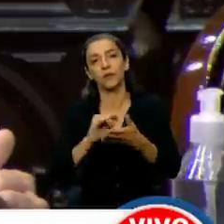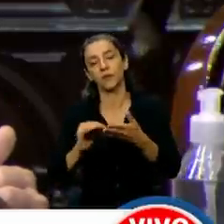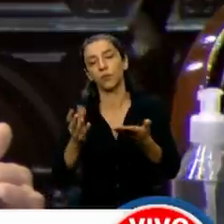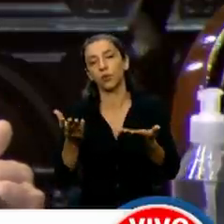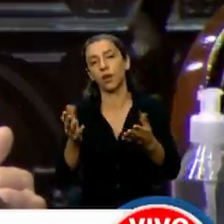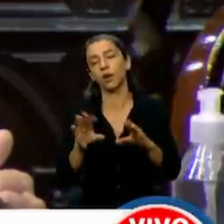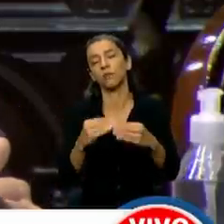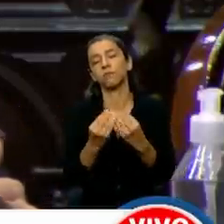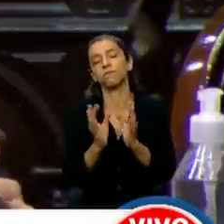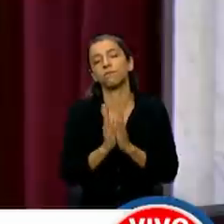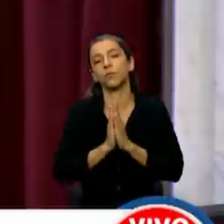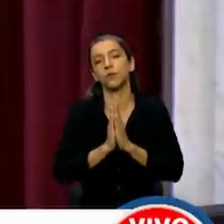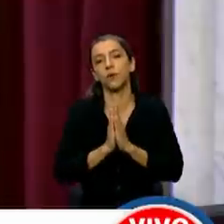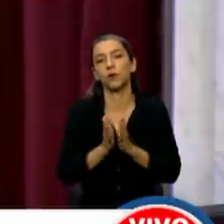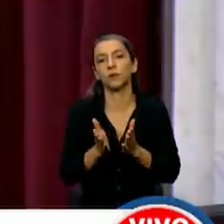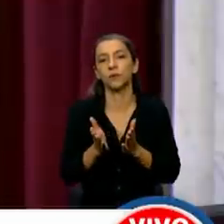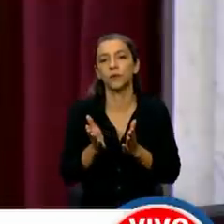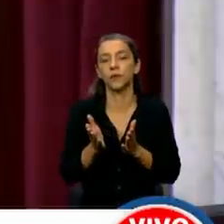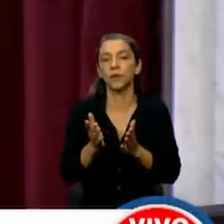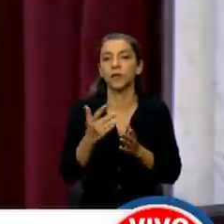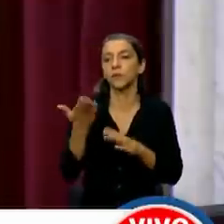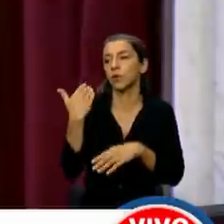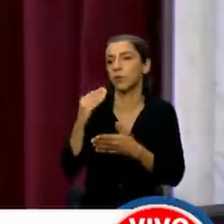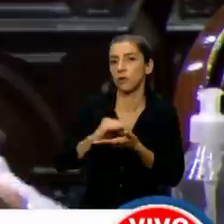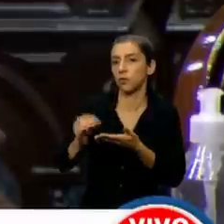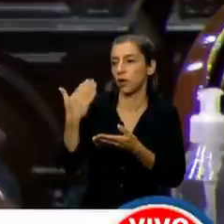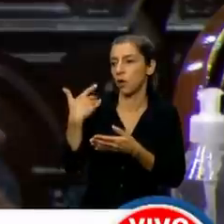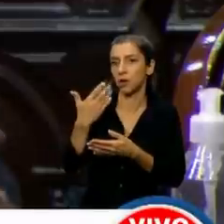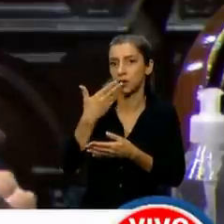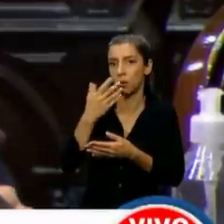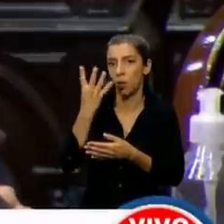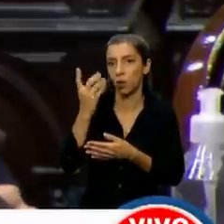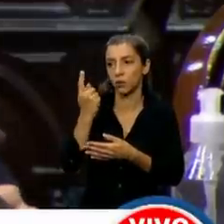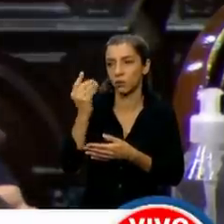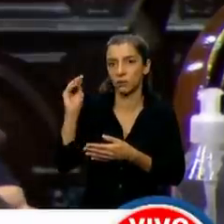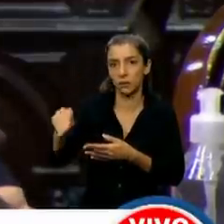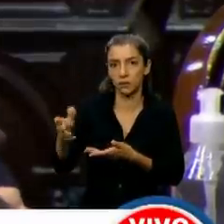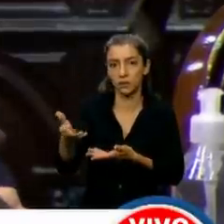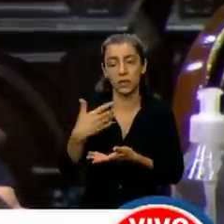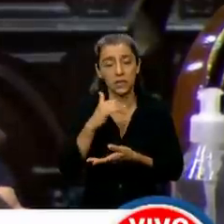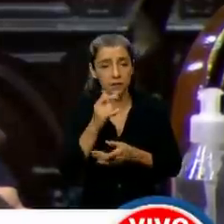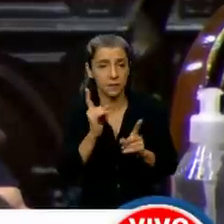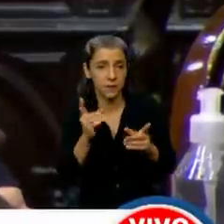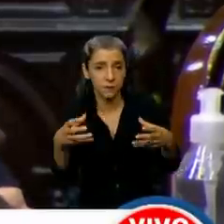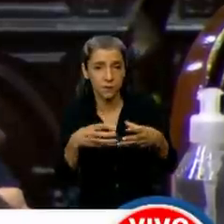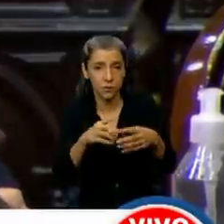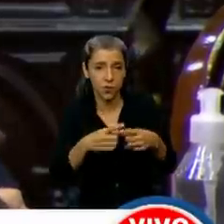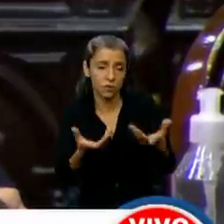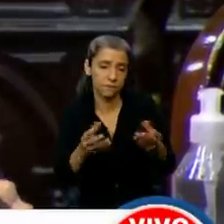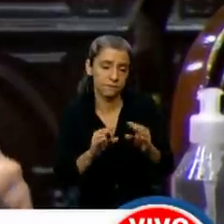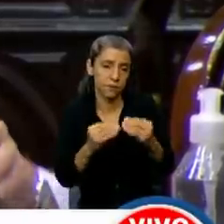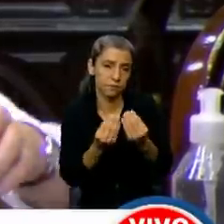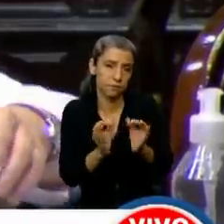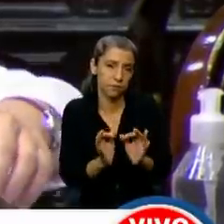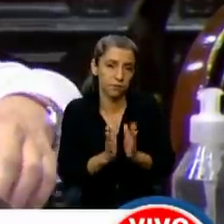14 minutos de más su mismo bloque de su bloque y bueno entonces con esto